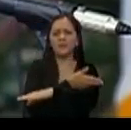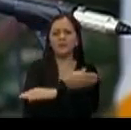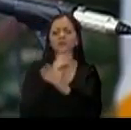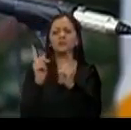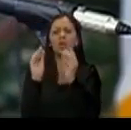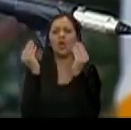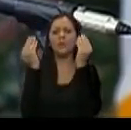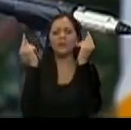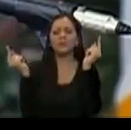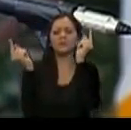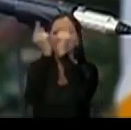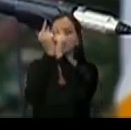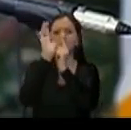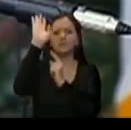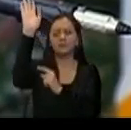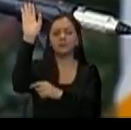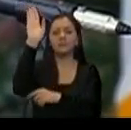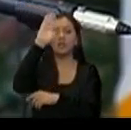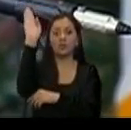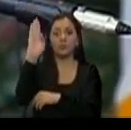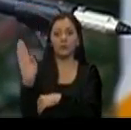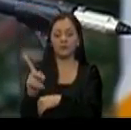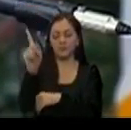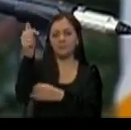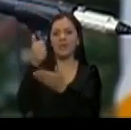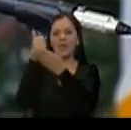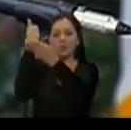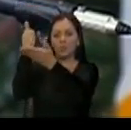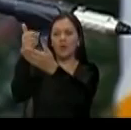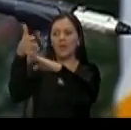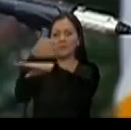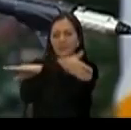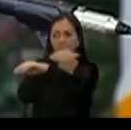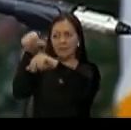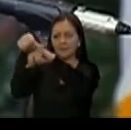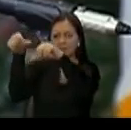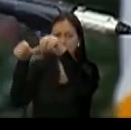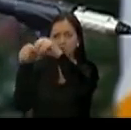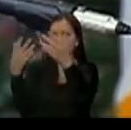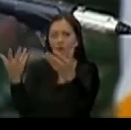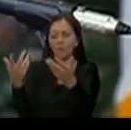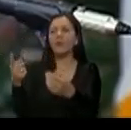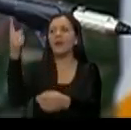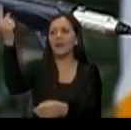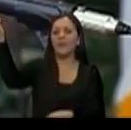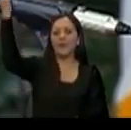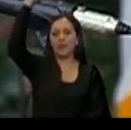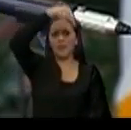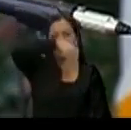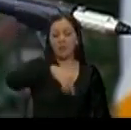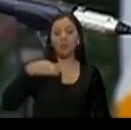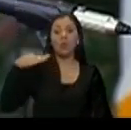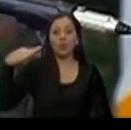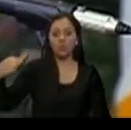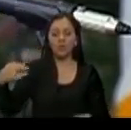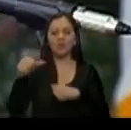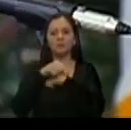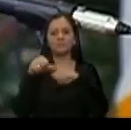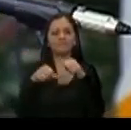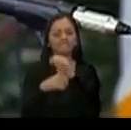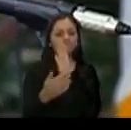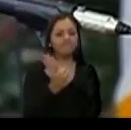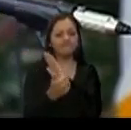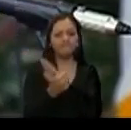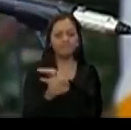jóvenes con el Santo Padre en Río de Janeiro para capacitar a nuestros voluntarios. Y de ahí,